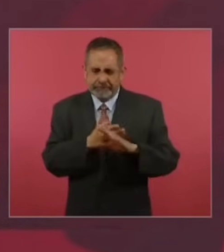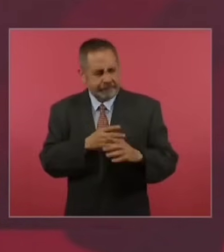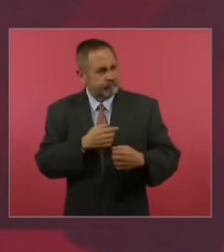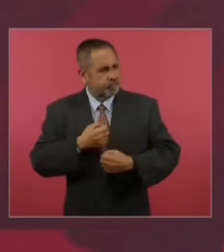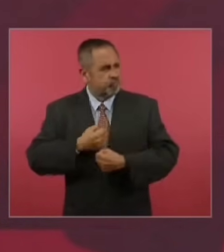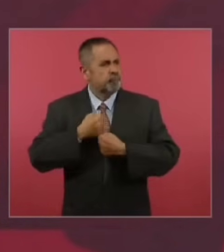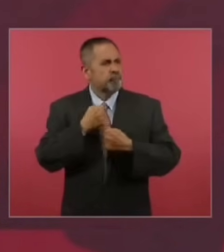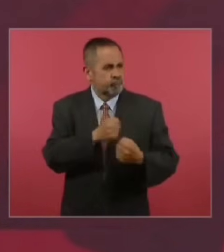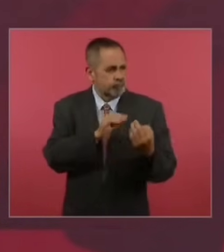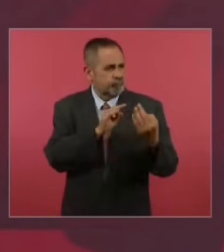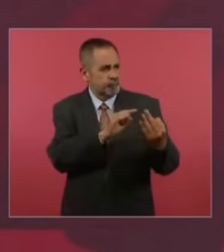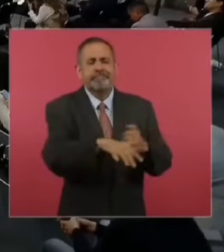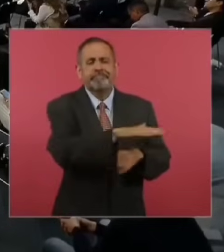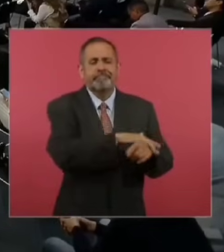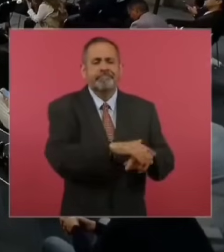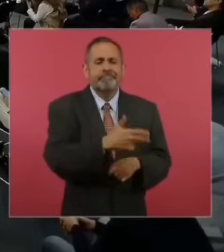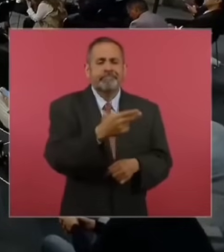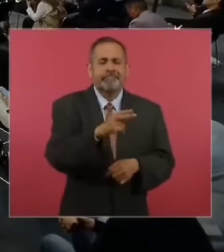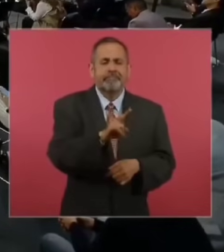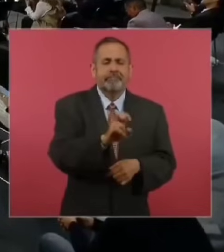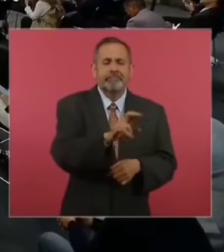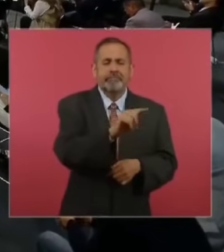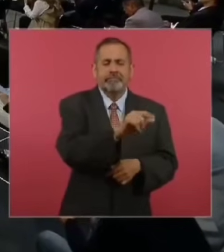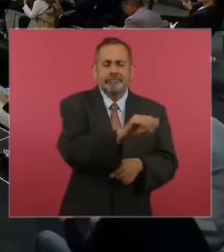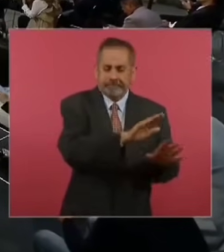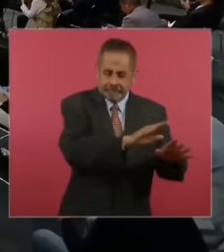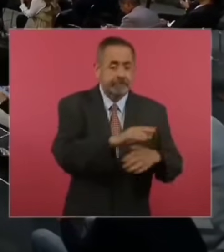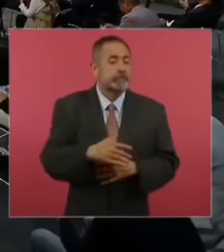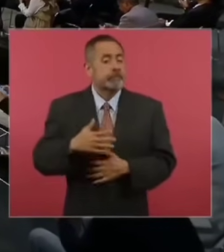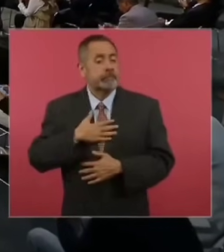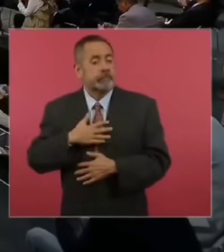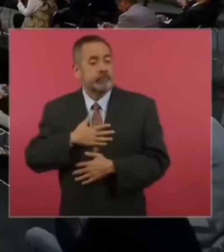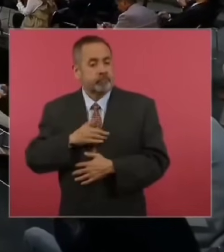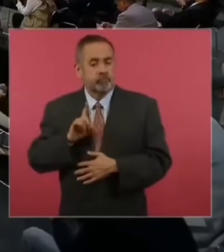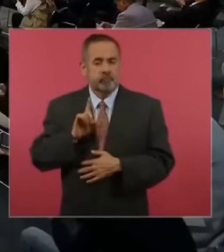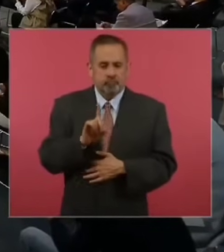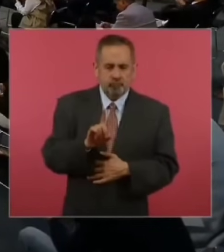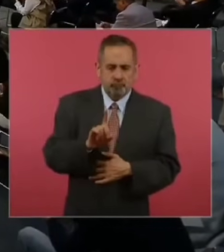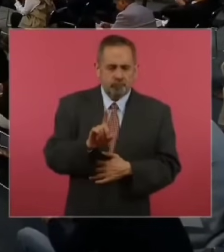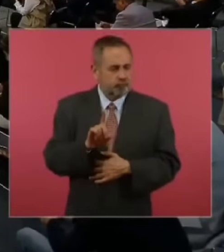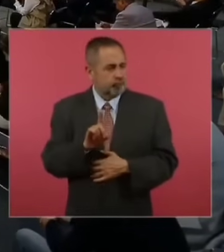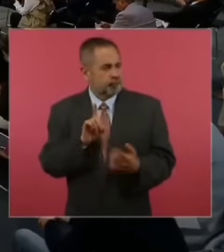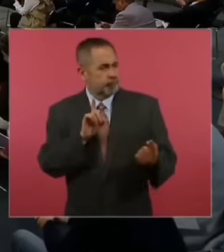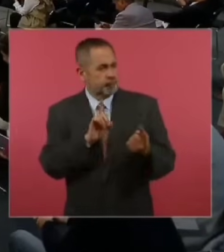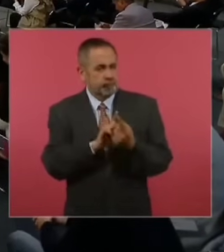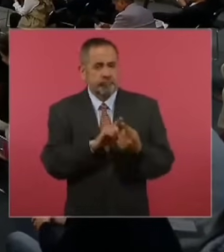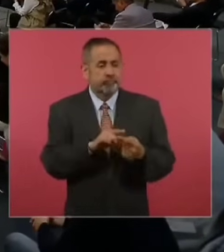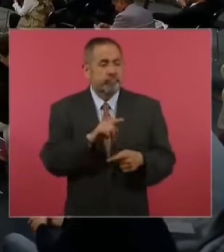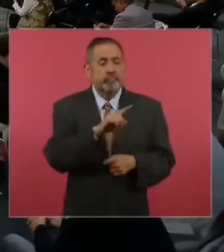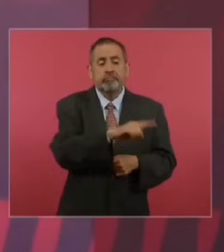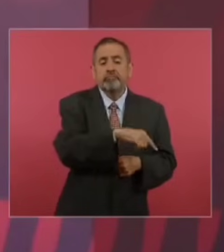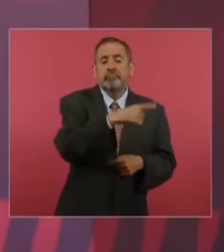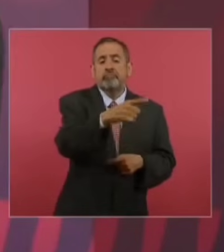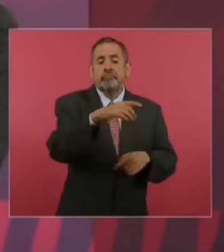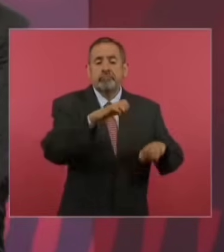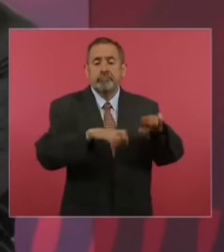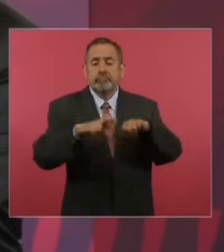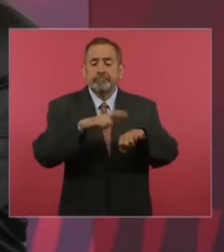de Huerta, con la participación descarada de un embajador de Estados